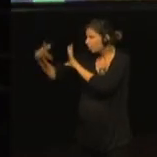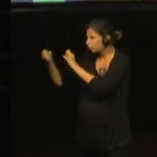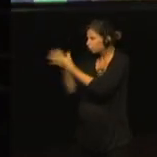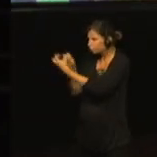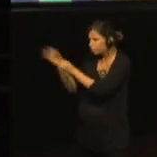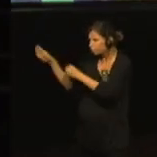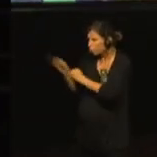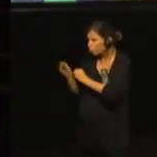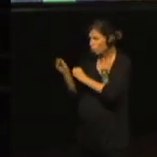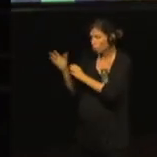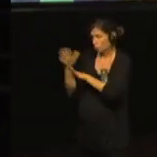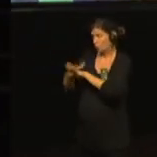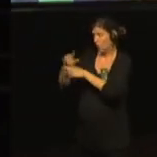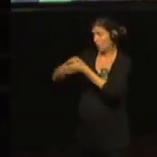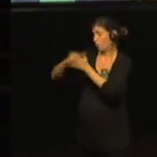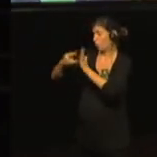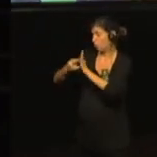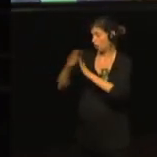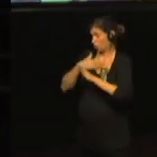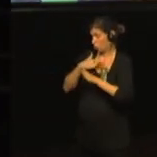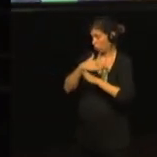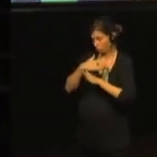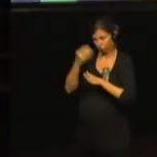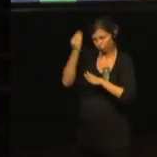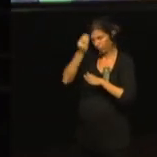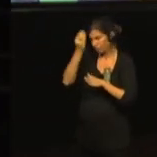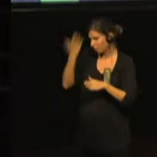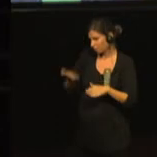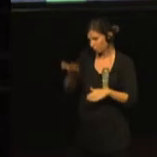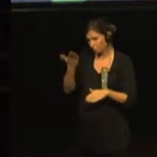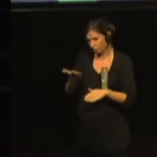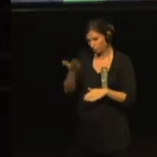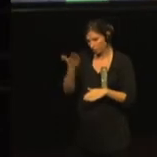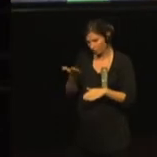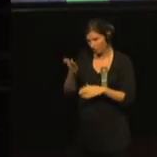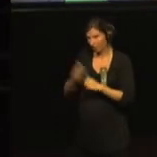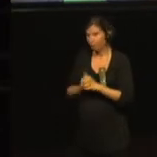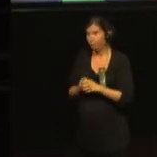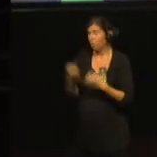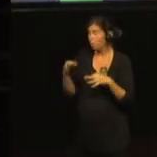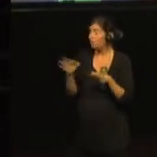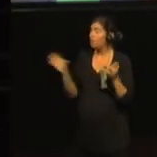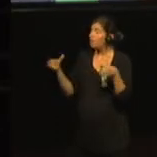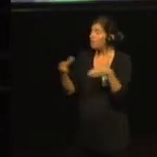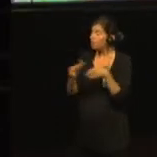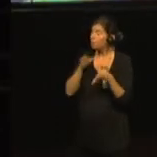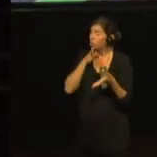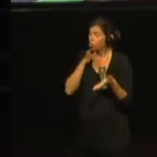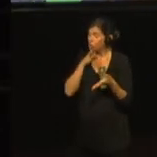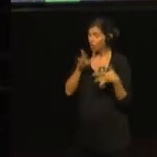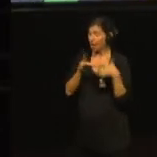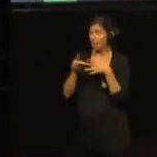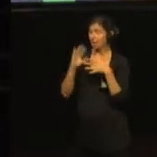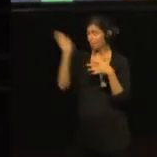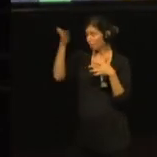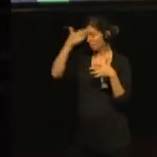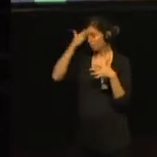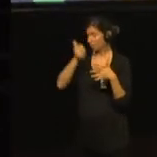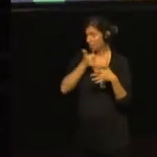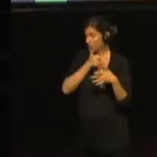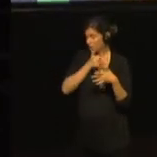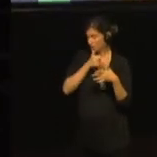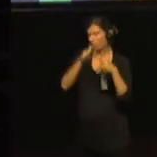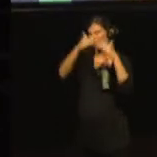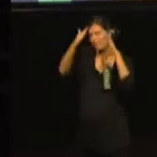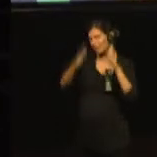nosotros era muy importante. Normalmente las reuniones estaban presididas por la organización líder,